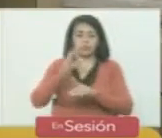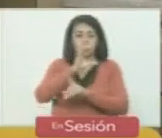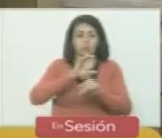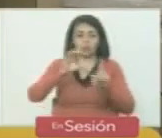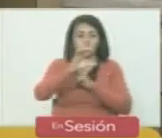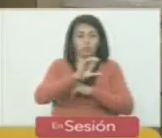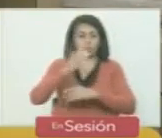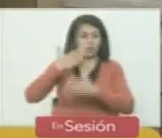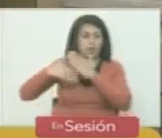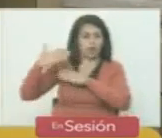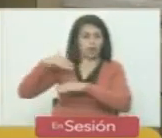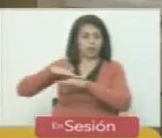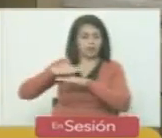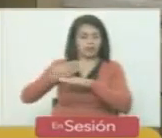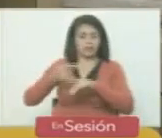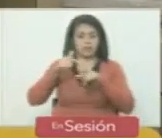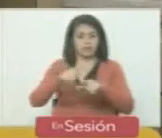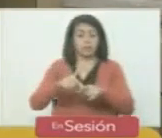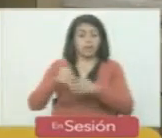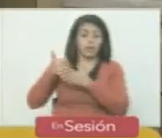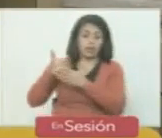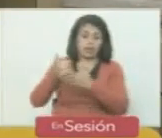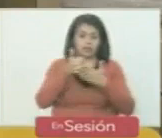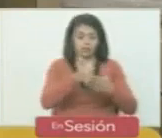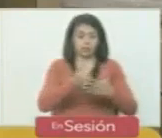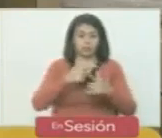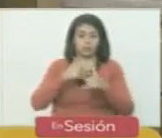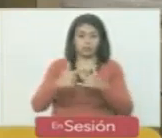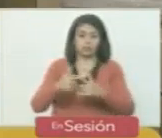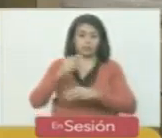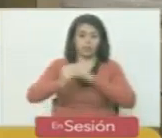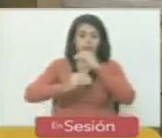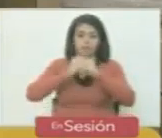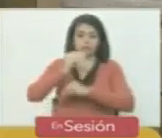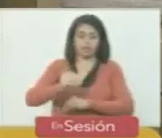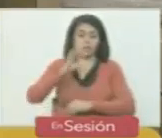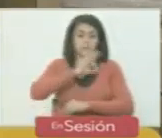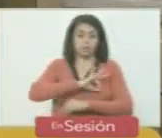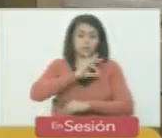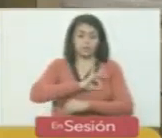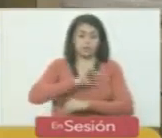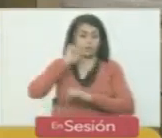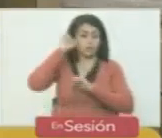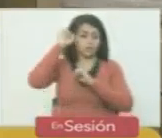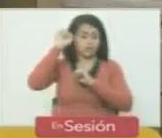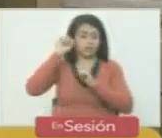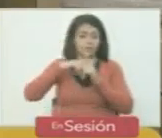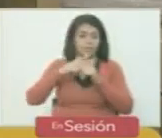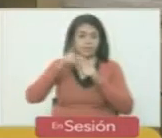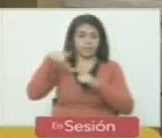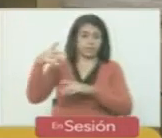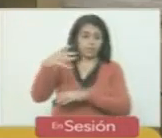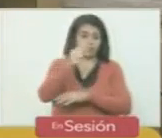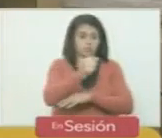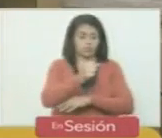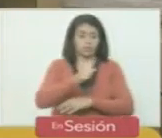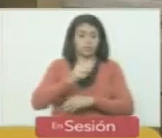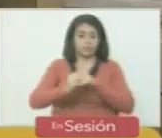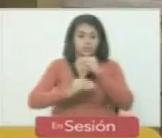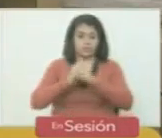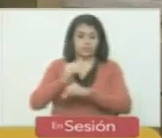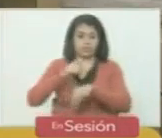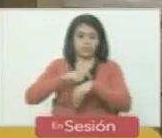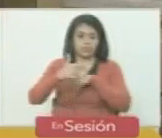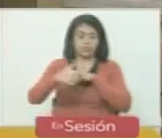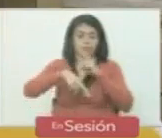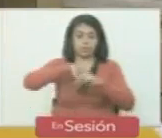culturas ancestrales, sus contribuciones para la construcción de la sociedad socialista y los logros alcanzados en estos